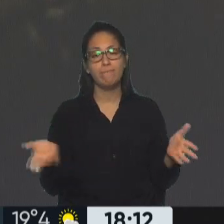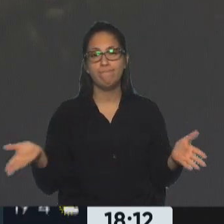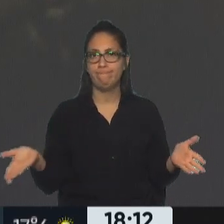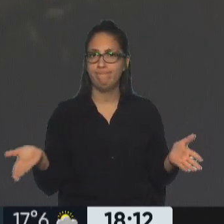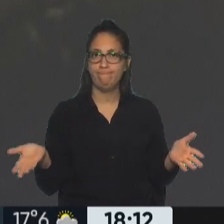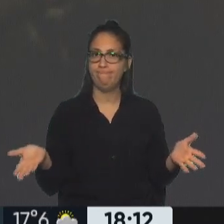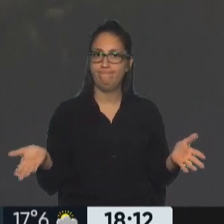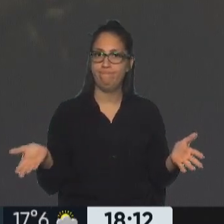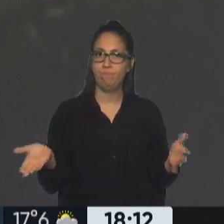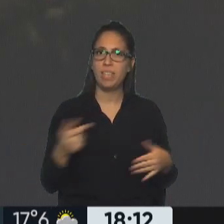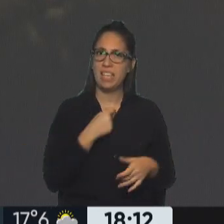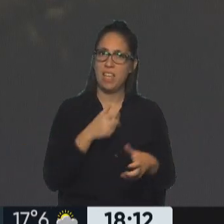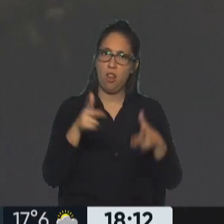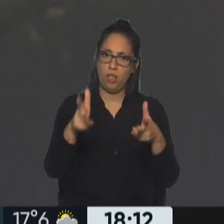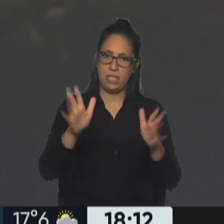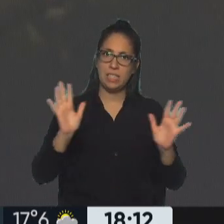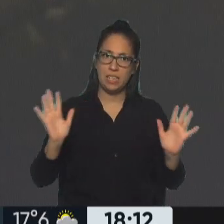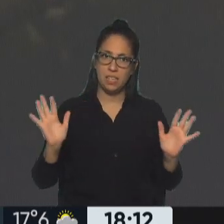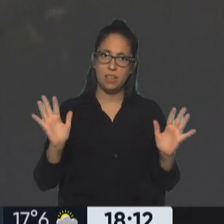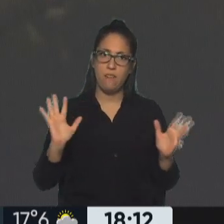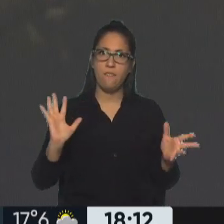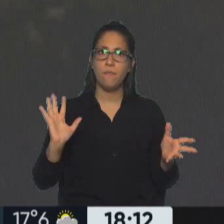Lo que quiero expresar con todo esto, hay una